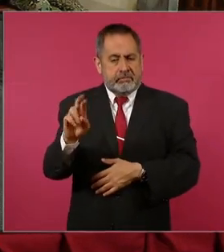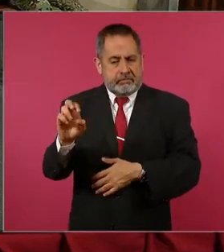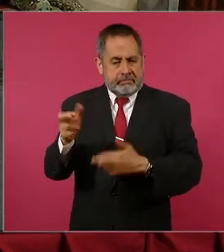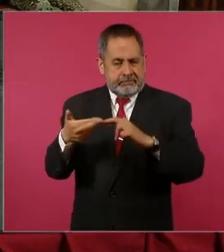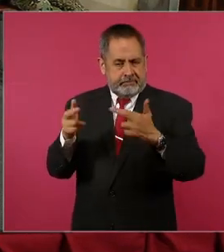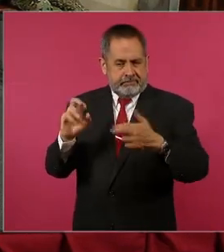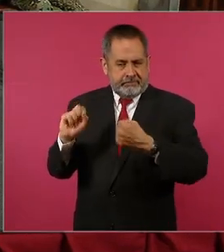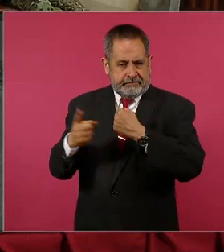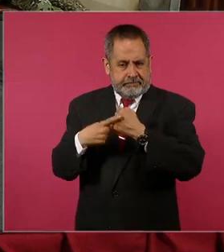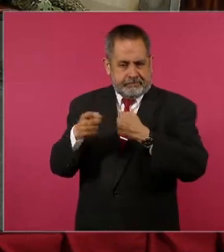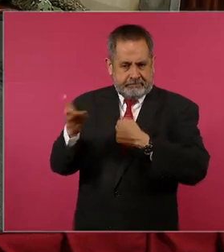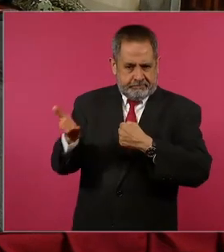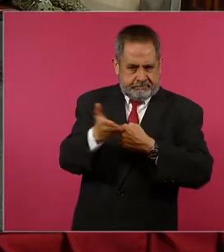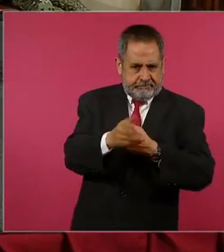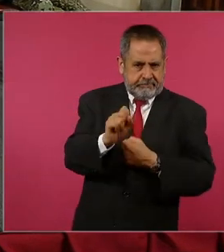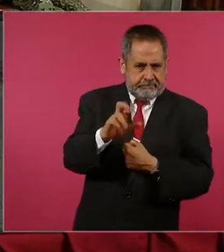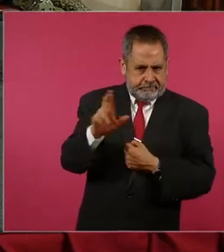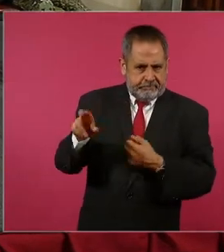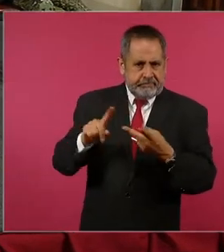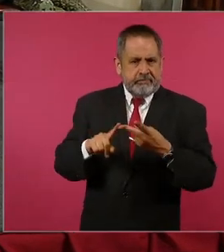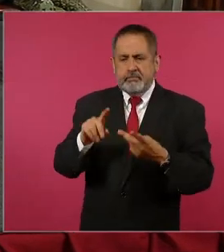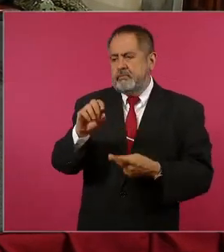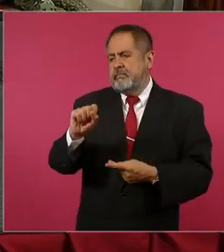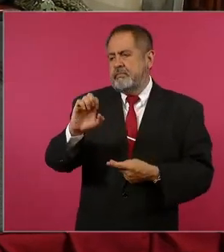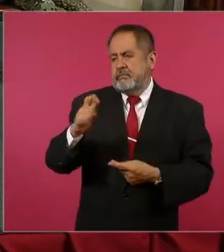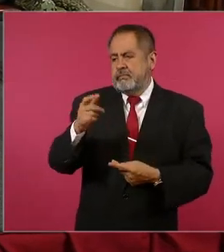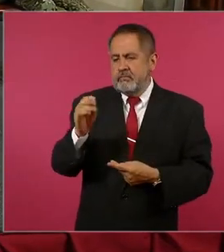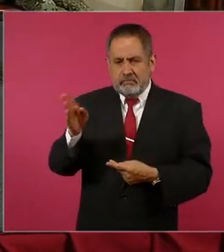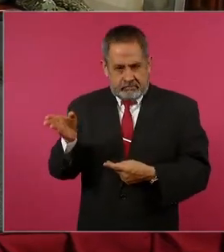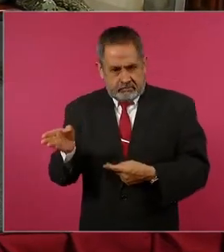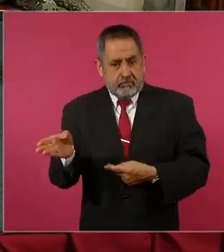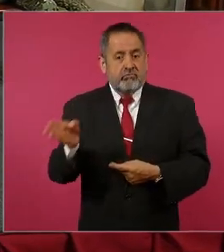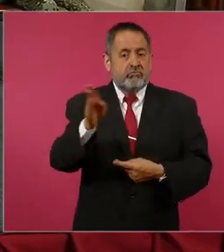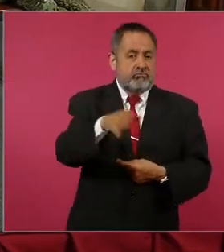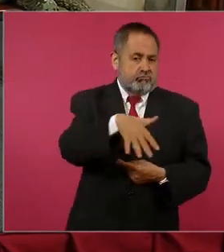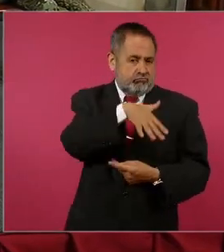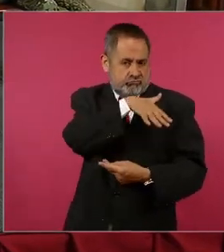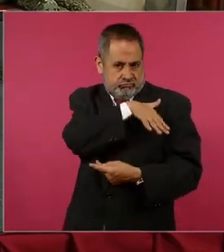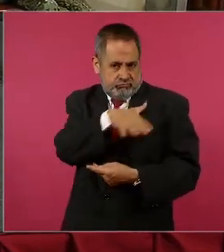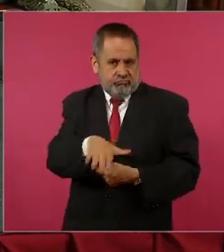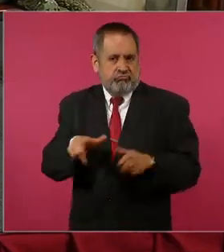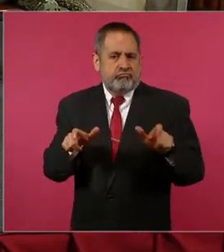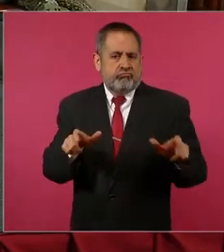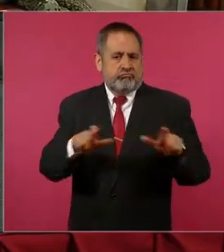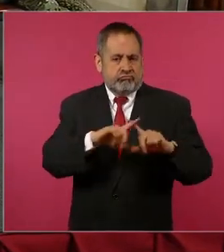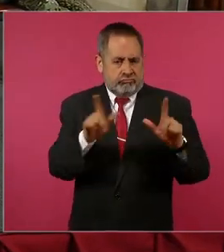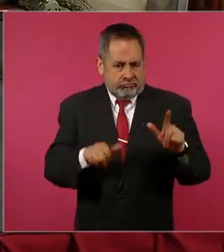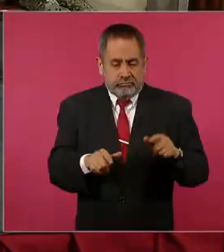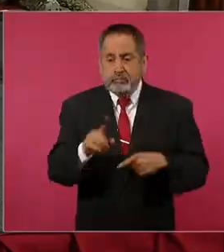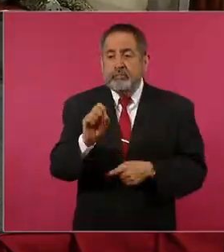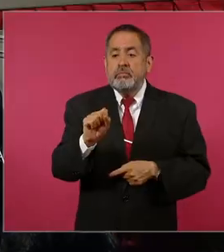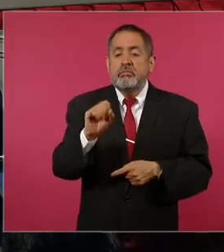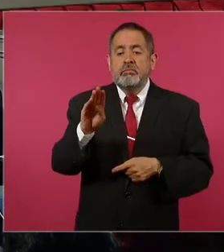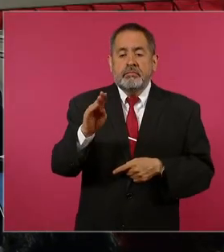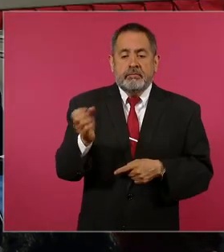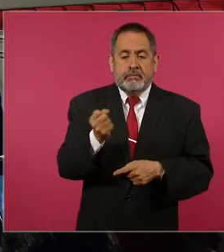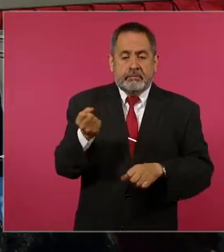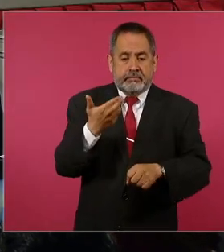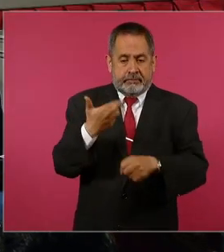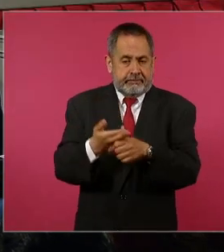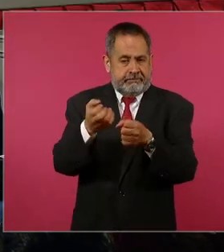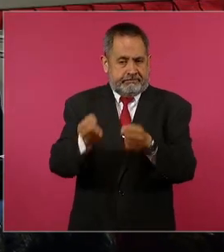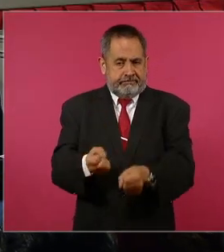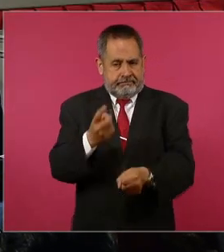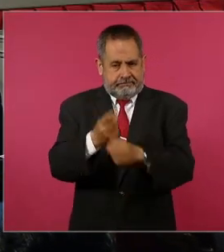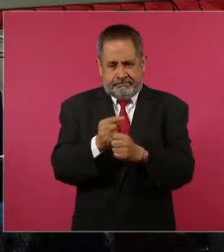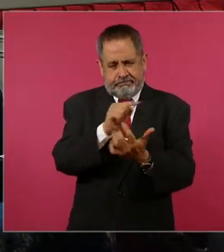Exteriores, a la secretaria de Gobernación, al comandante de la Guardia Nacional, al subsecretario de